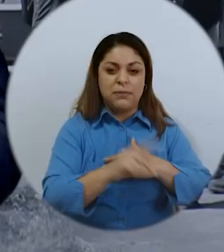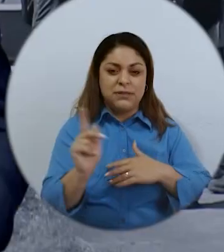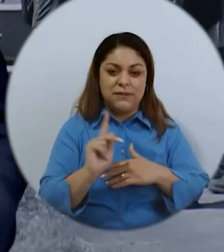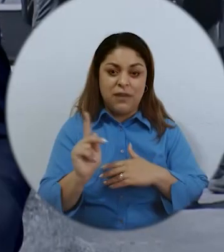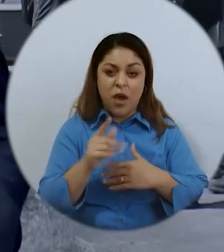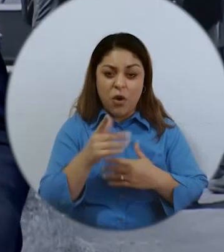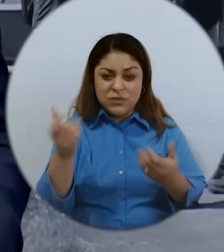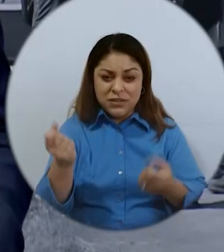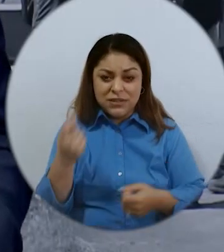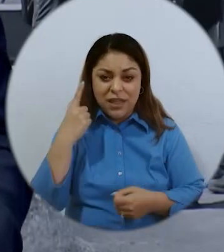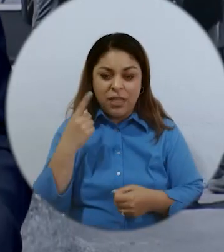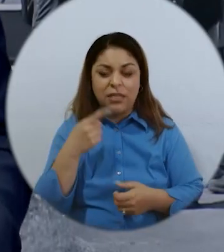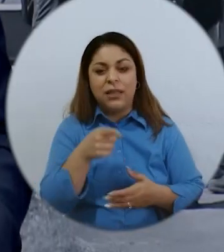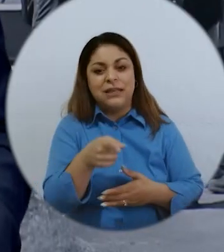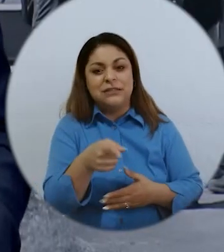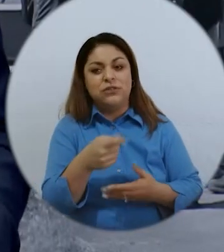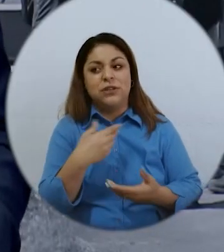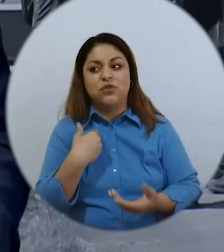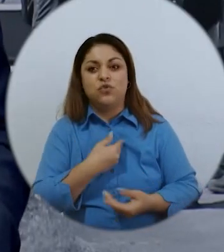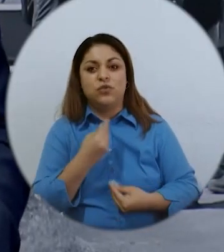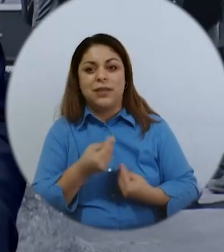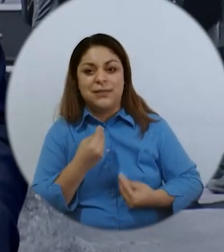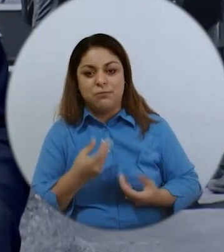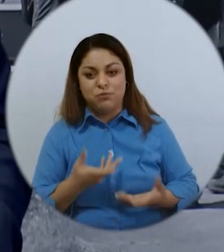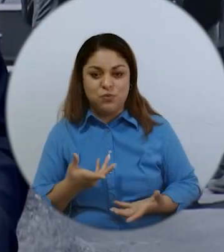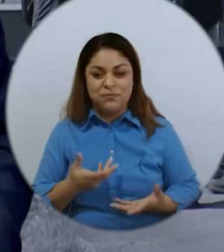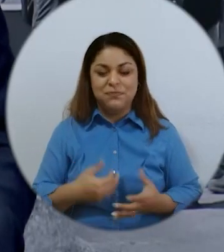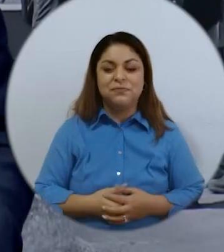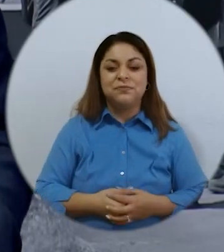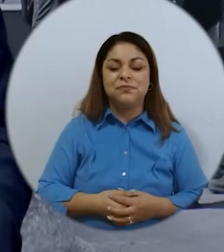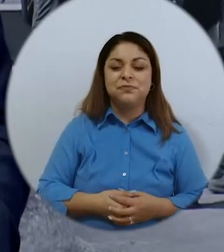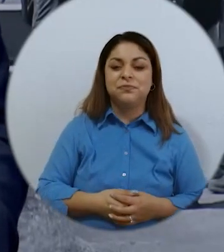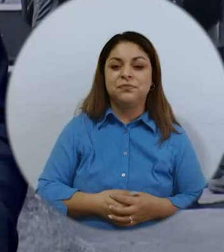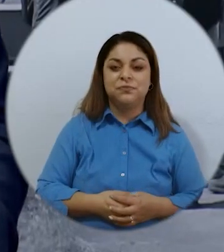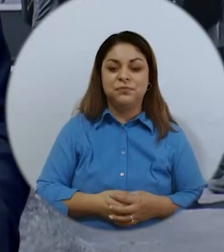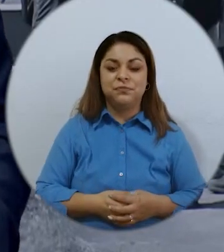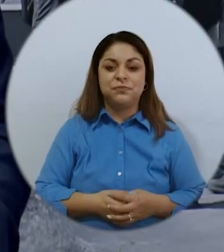hacerle comprender a las personas que lo que hacemos,